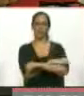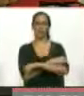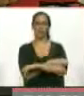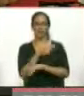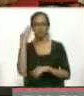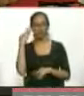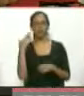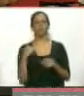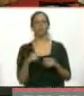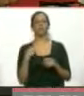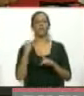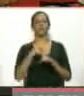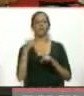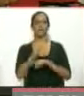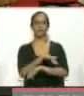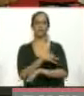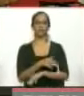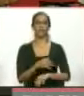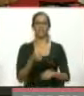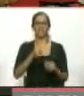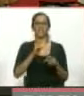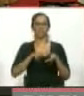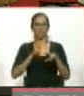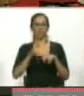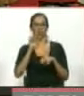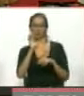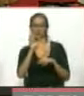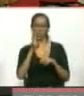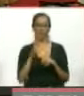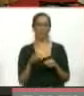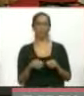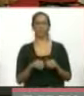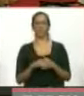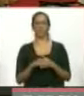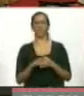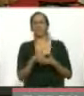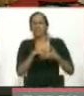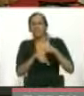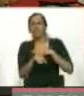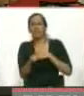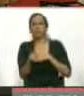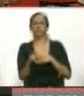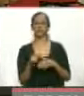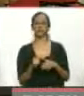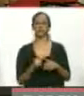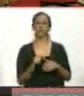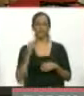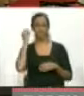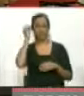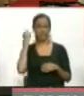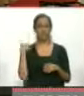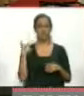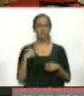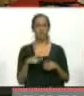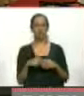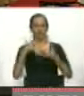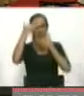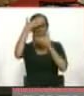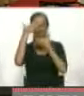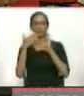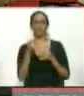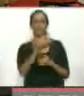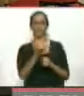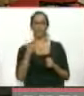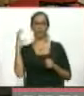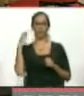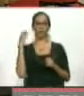lucha de la calle este poco el niñito de la upv de los que están saliendo y que cuentan nada más con paracos que son los que a través de colombia